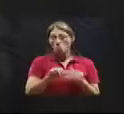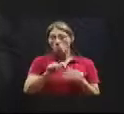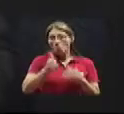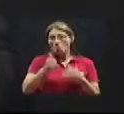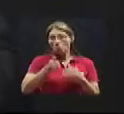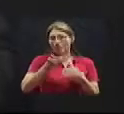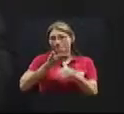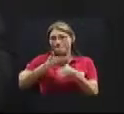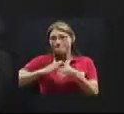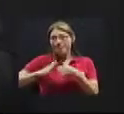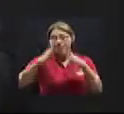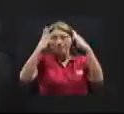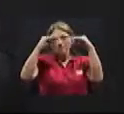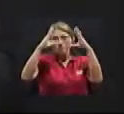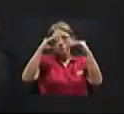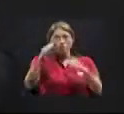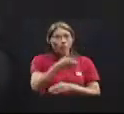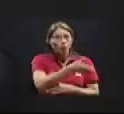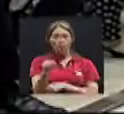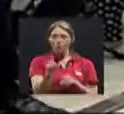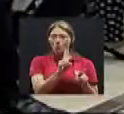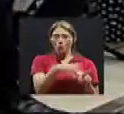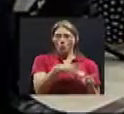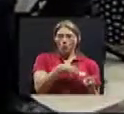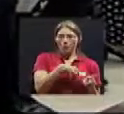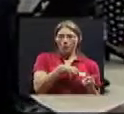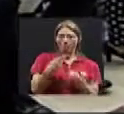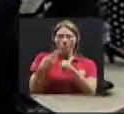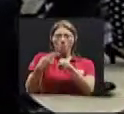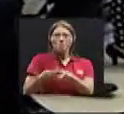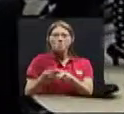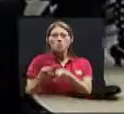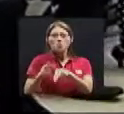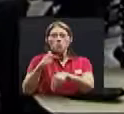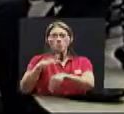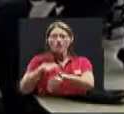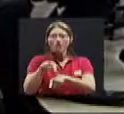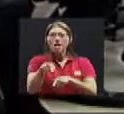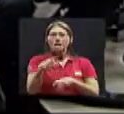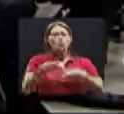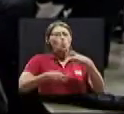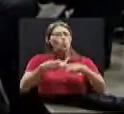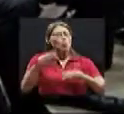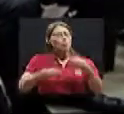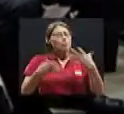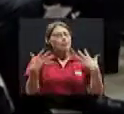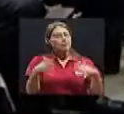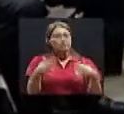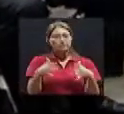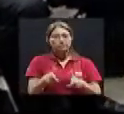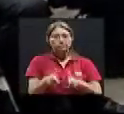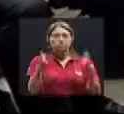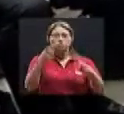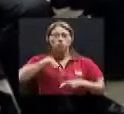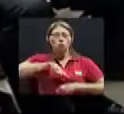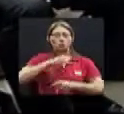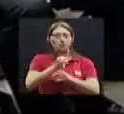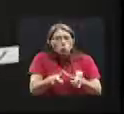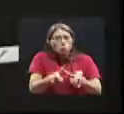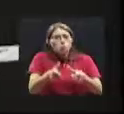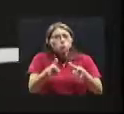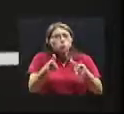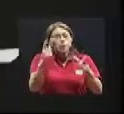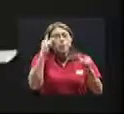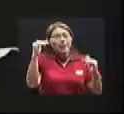el drct hening jensen penington rector de la Universidad de Costa Rica presentó su informe anual de gestión el pasado miércoles 2